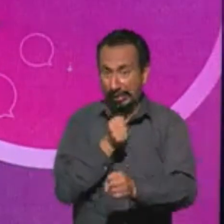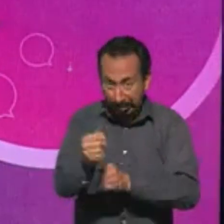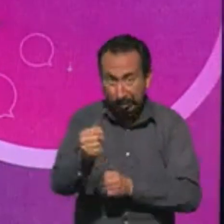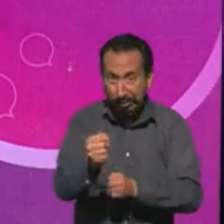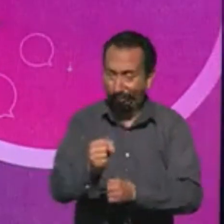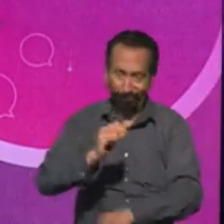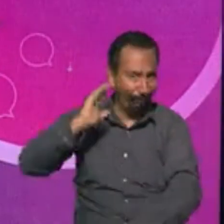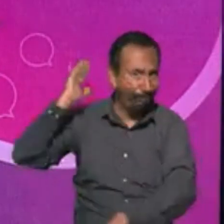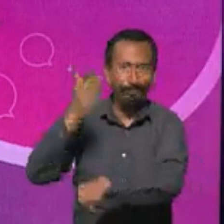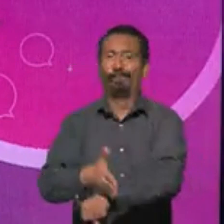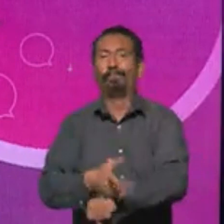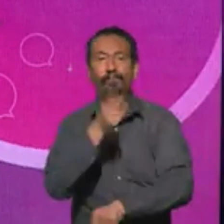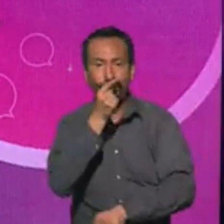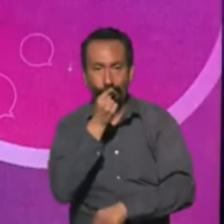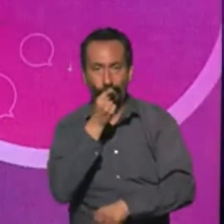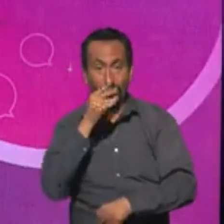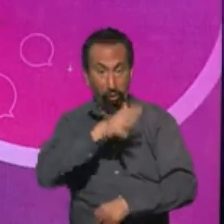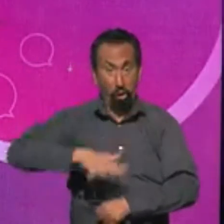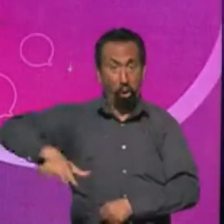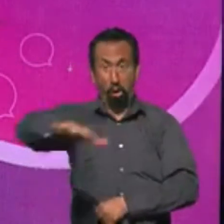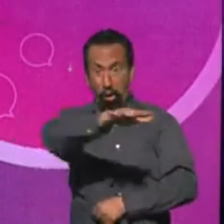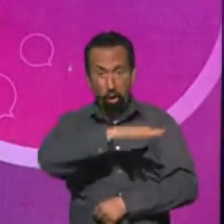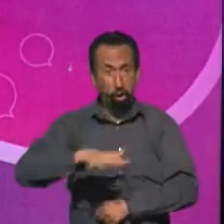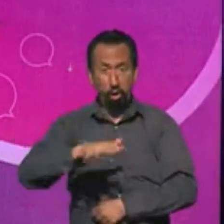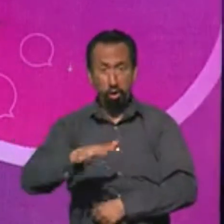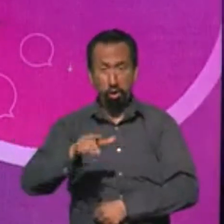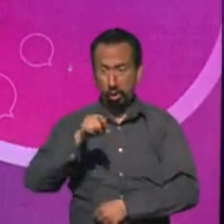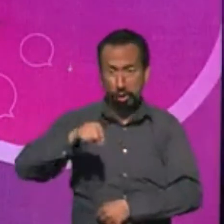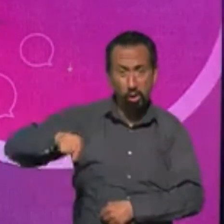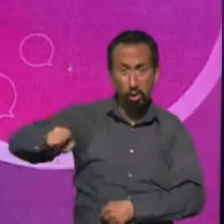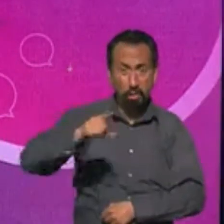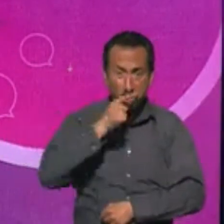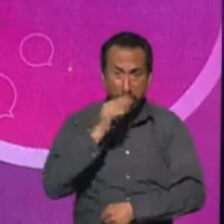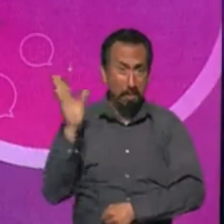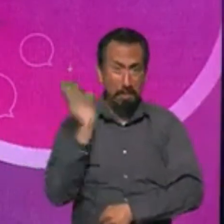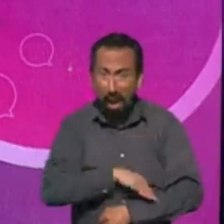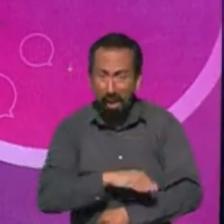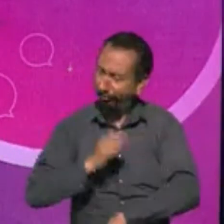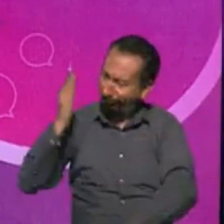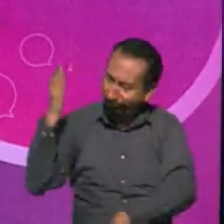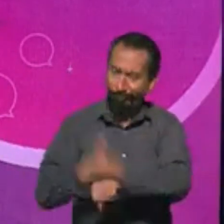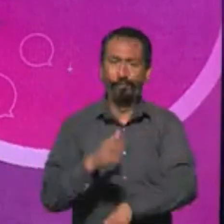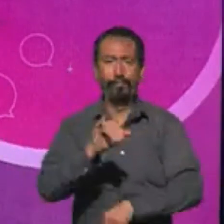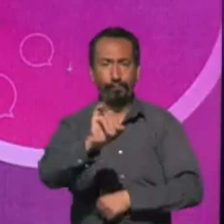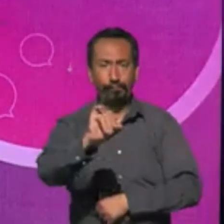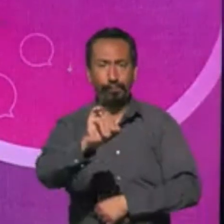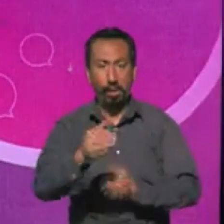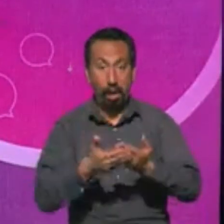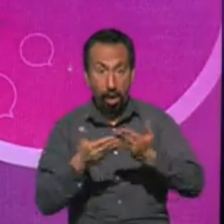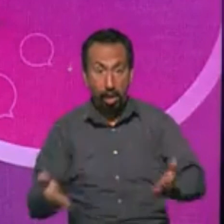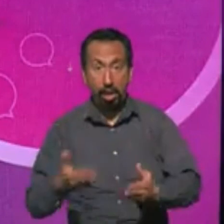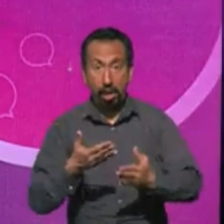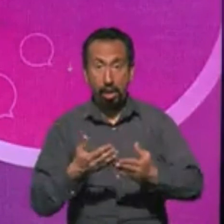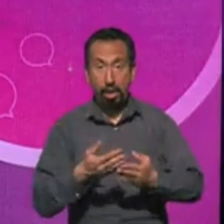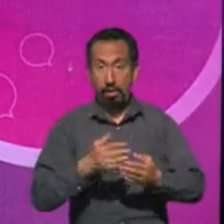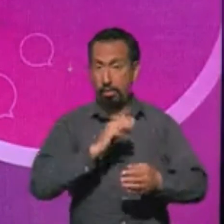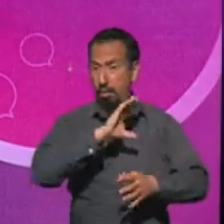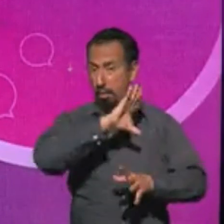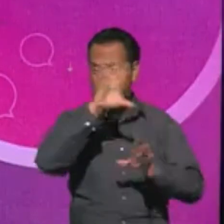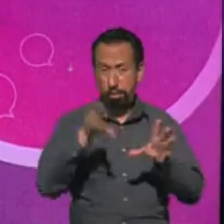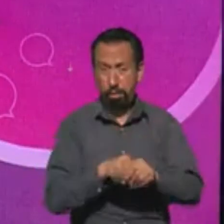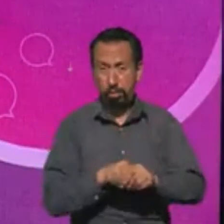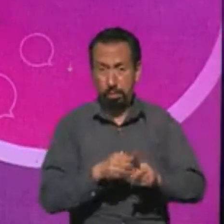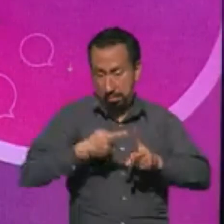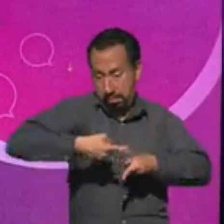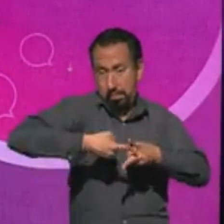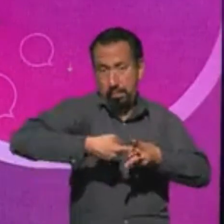permitiremos por ningún motivo la impunidad nosotros del presupuesto global que